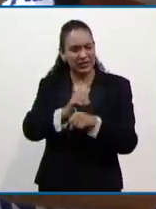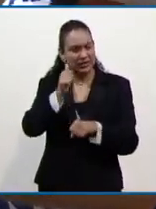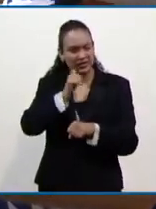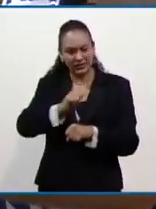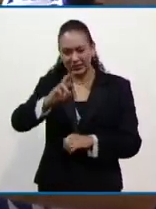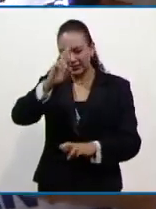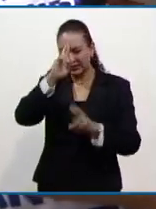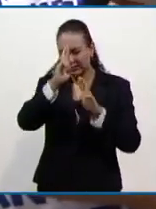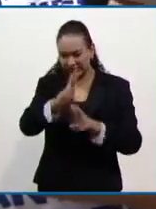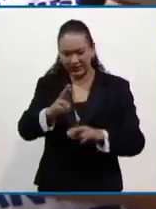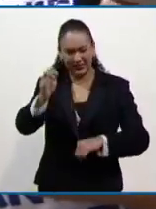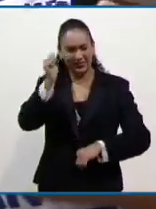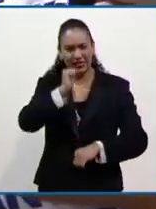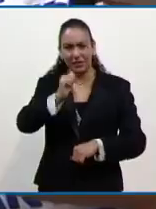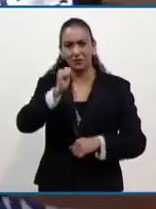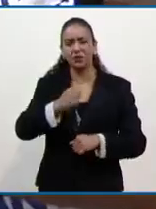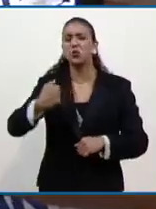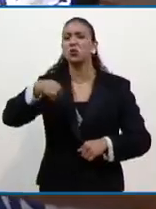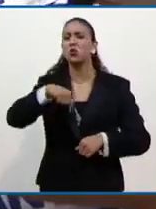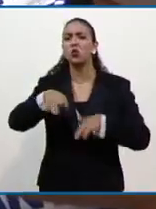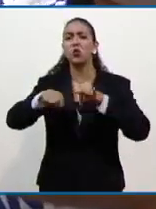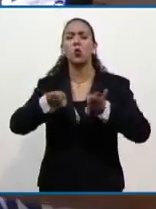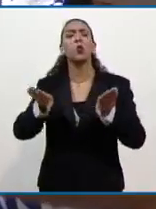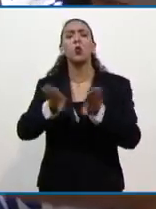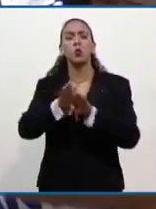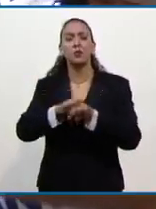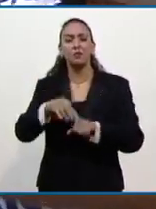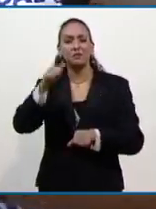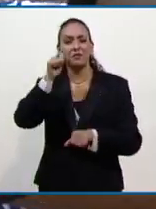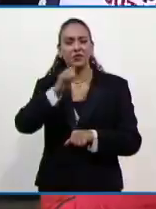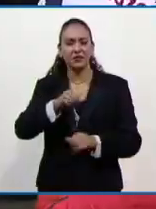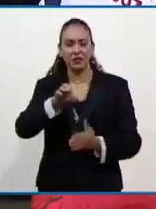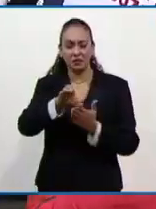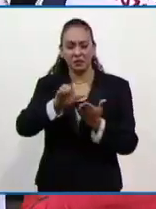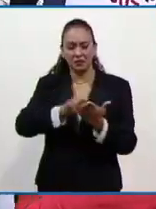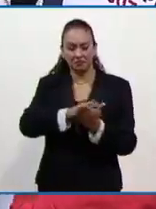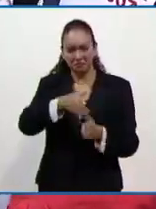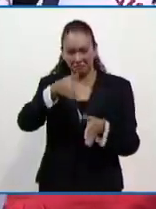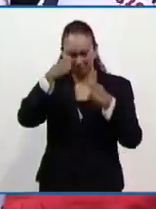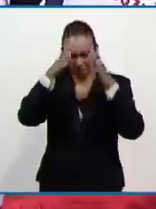Sigamos siendo operadores judiciales de alto valor.